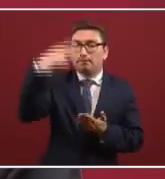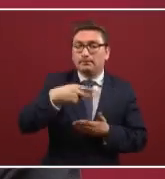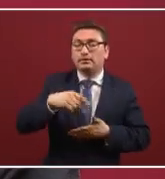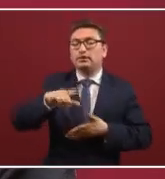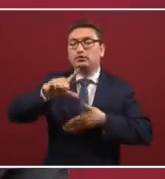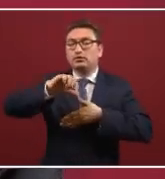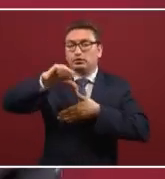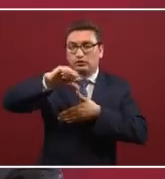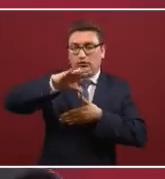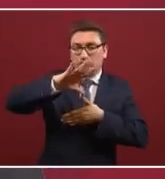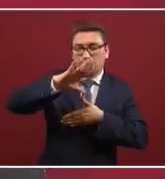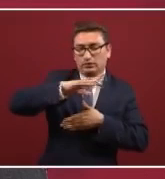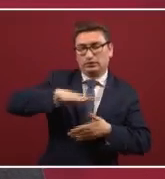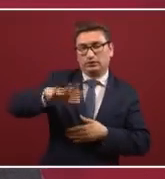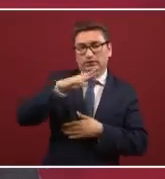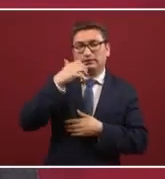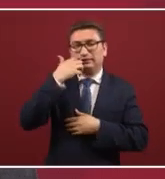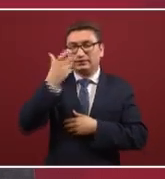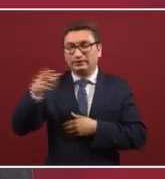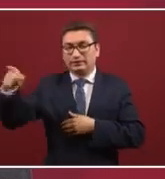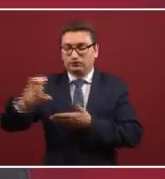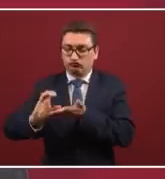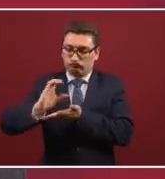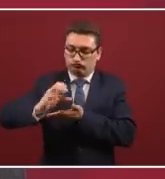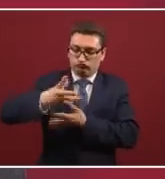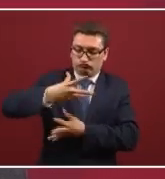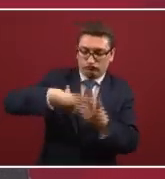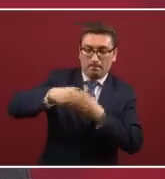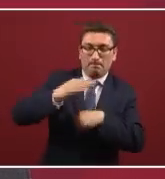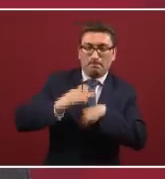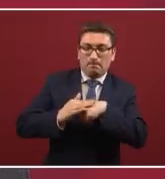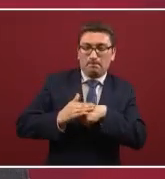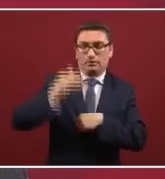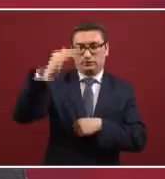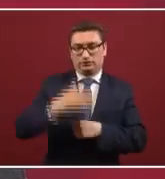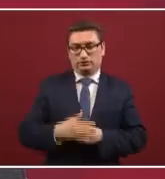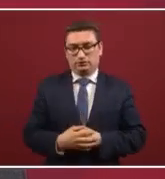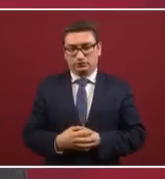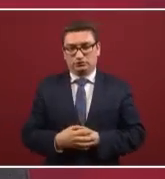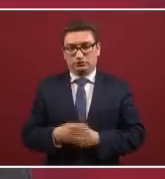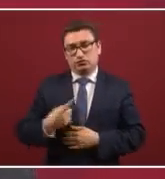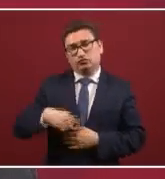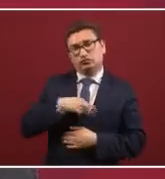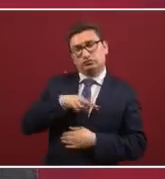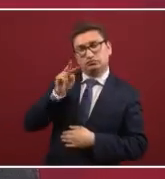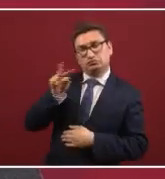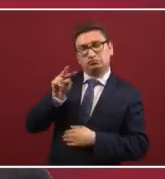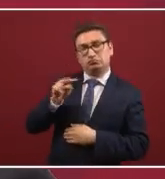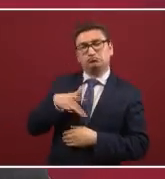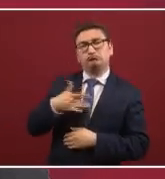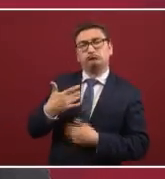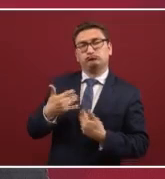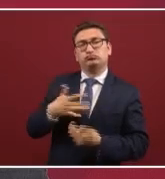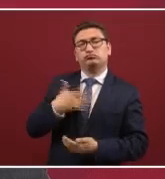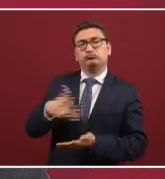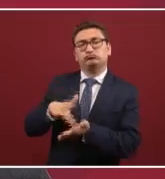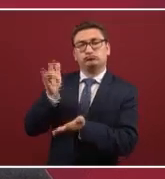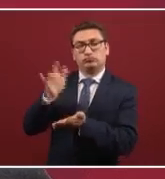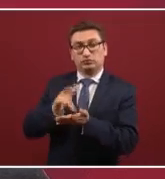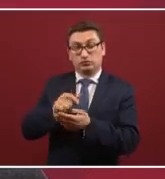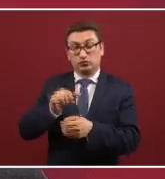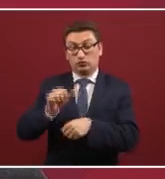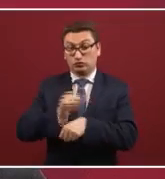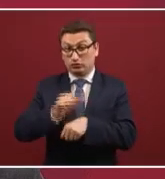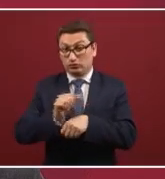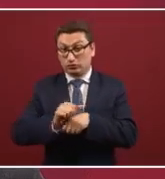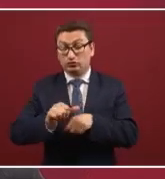hacer una expansión de su inversión en México y eso es lo que percibimos en la conferencia. Habló no solo la industria automotriz,